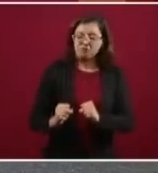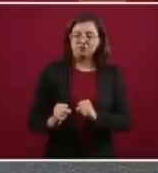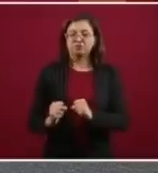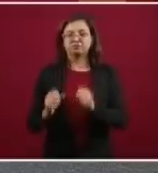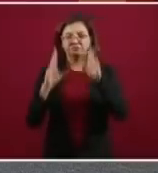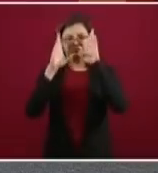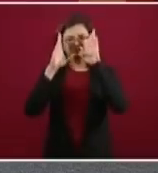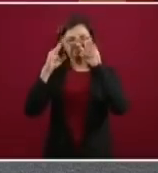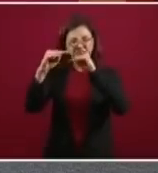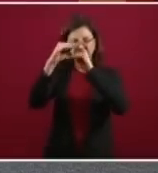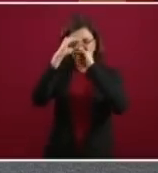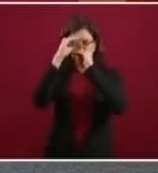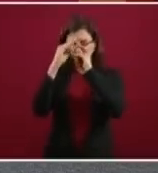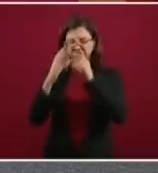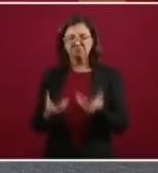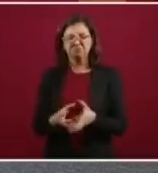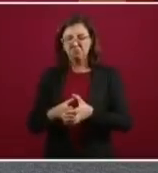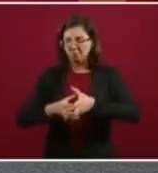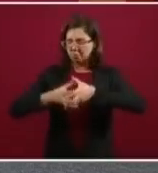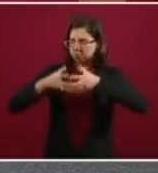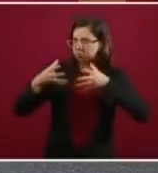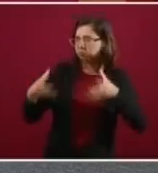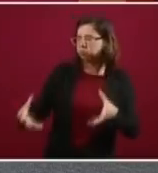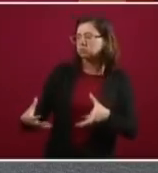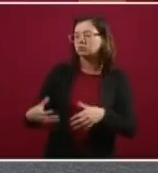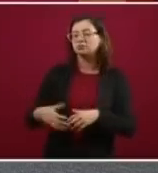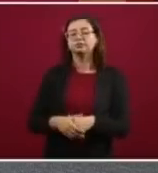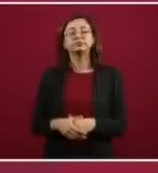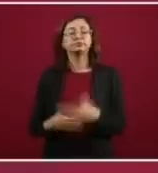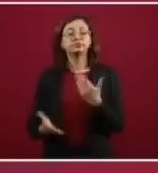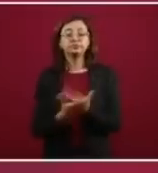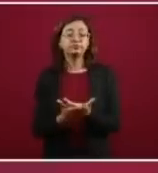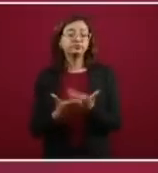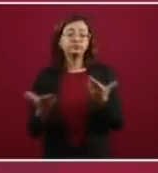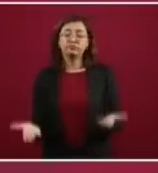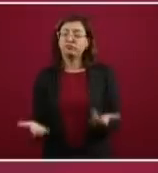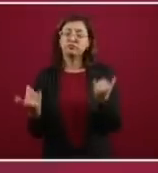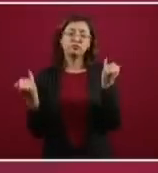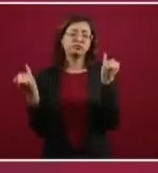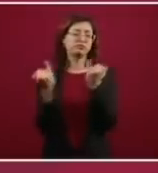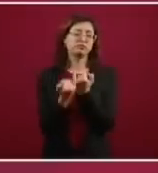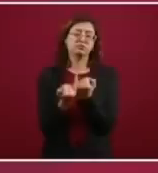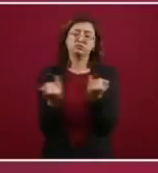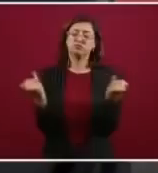el conservadurismo. Es lo mismo ahora.